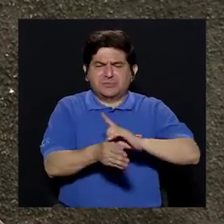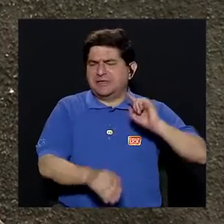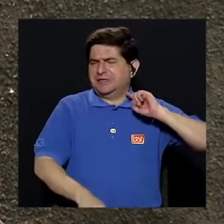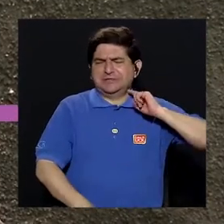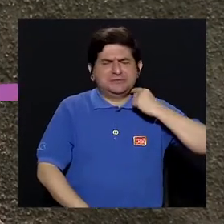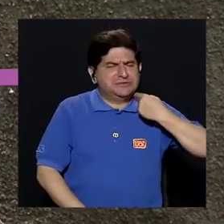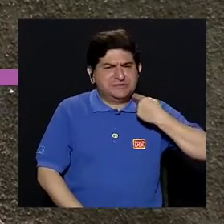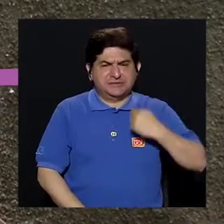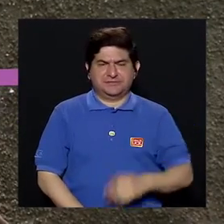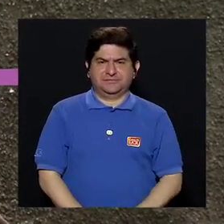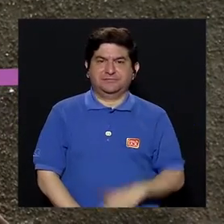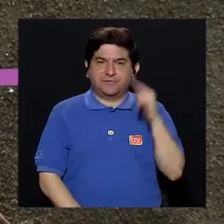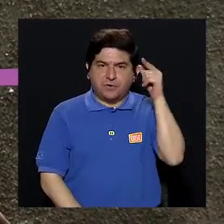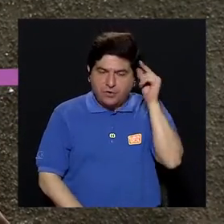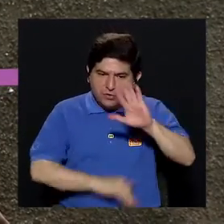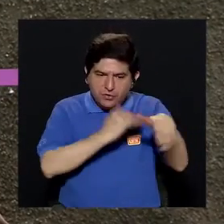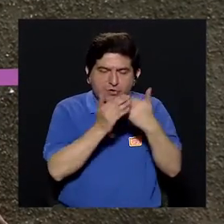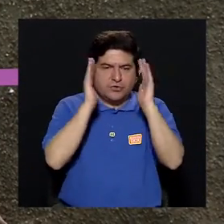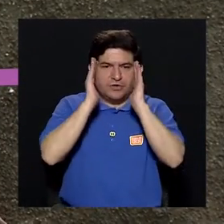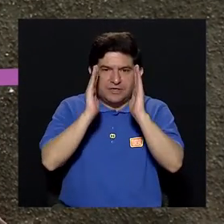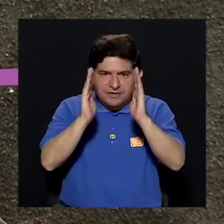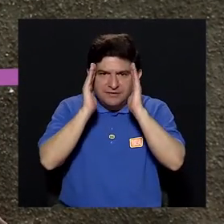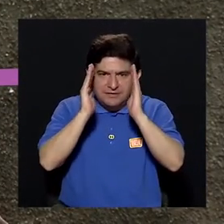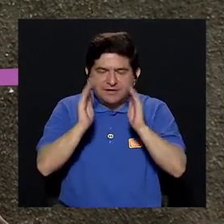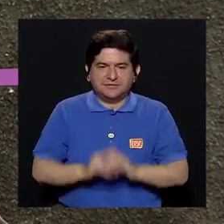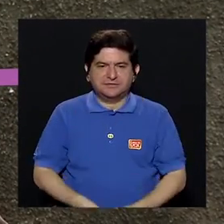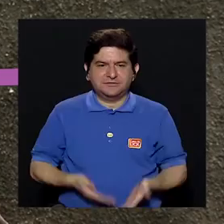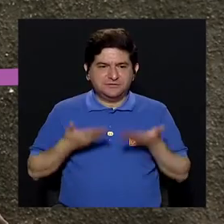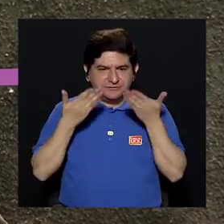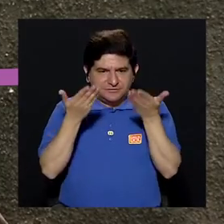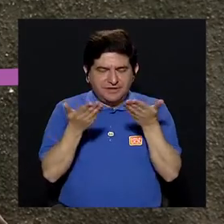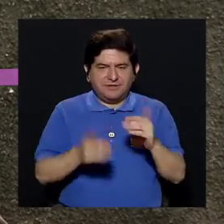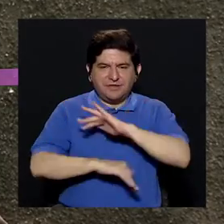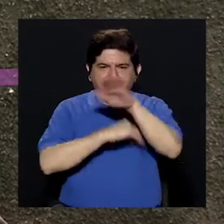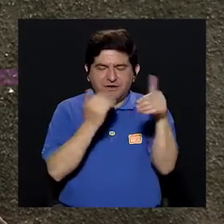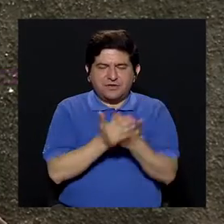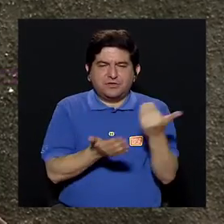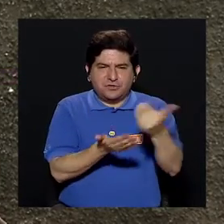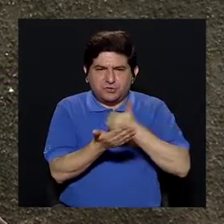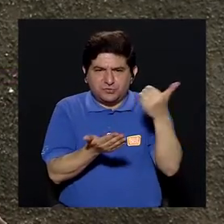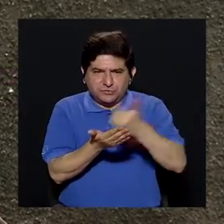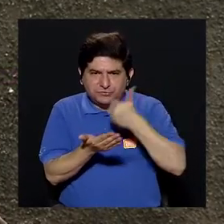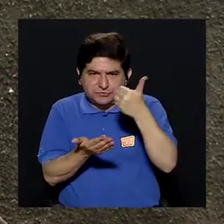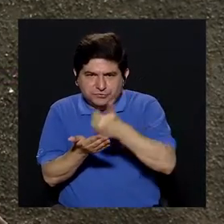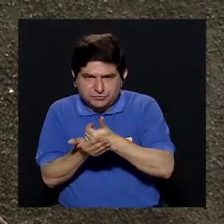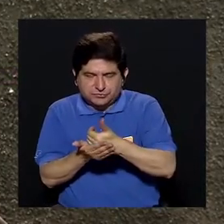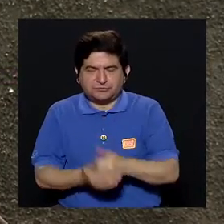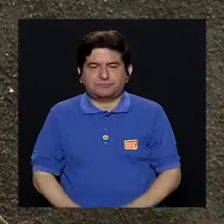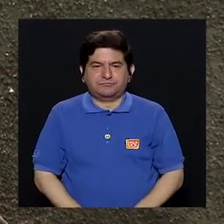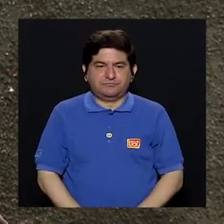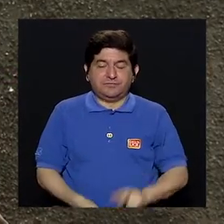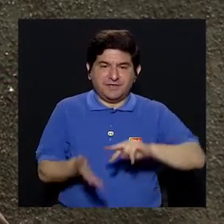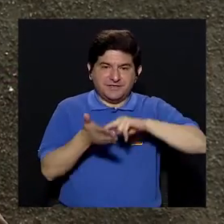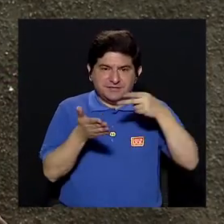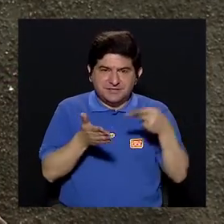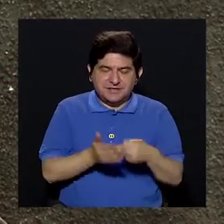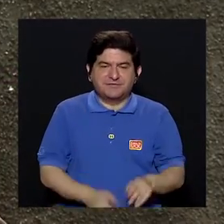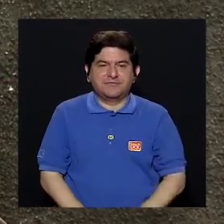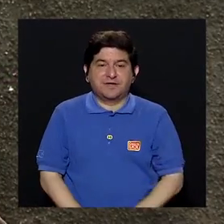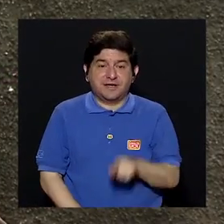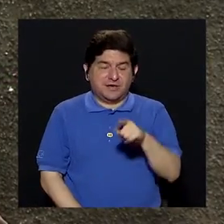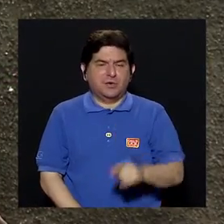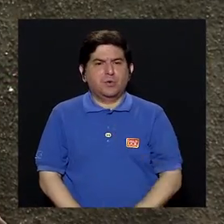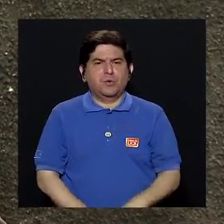y lógicamente toda la atención que hay que brindar y todos los recursos que hay que derivar ahí refieren una alta